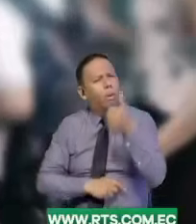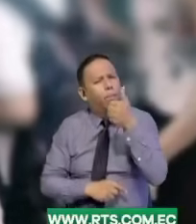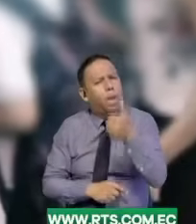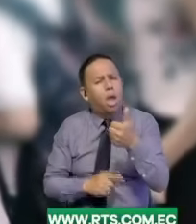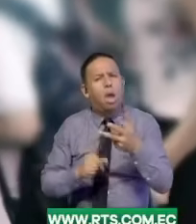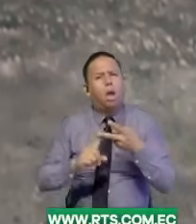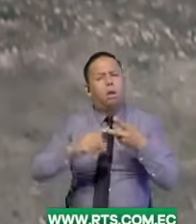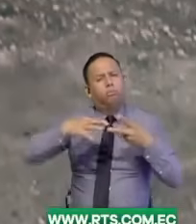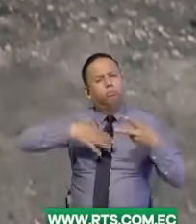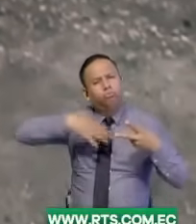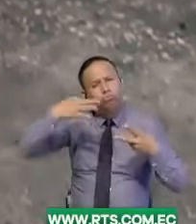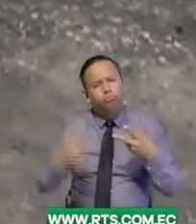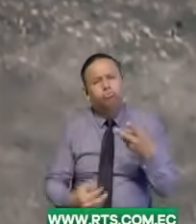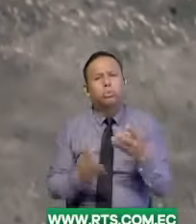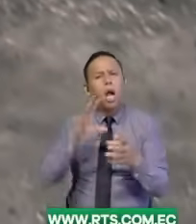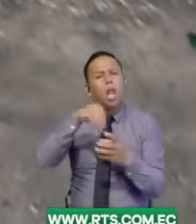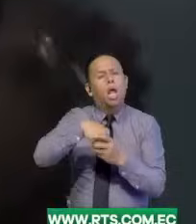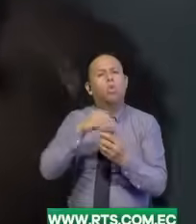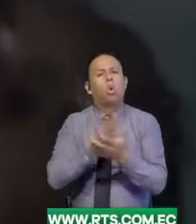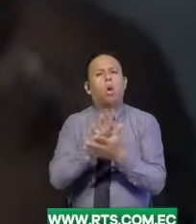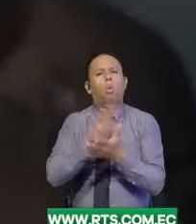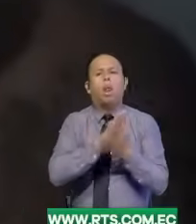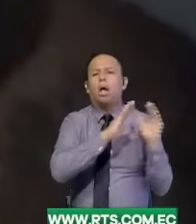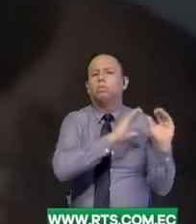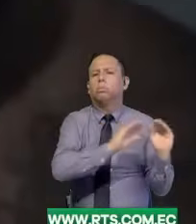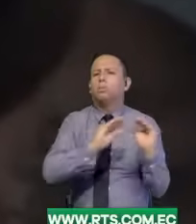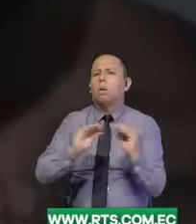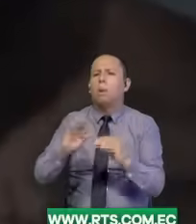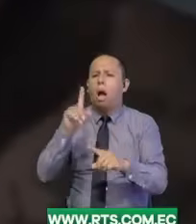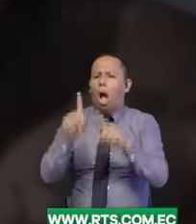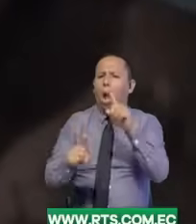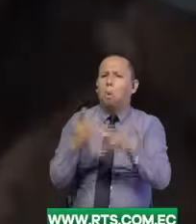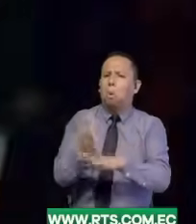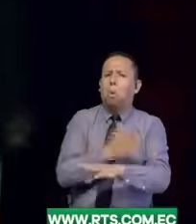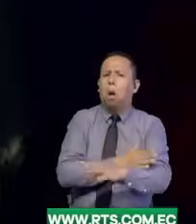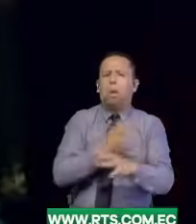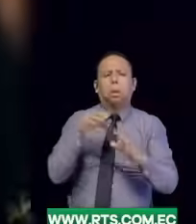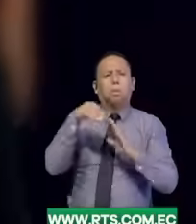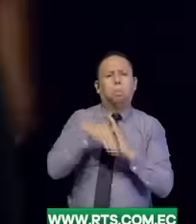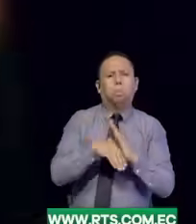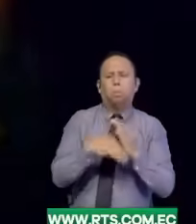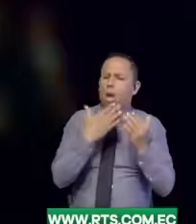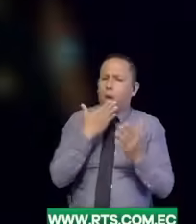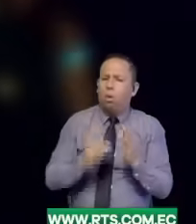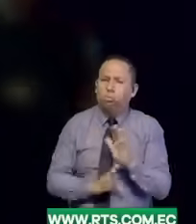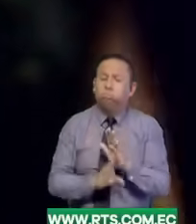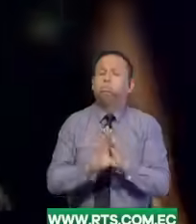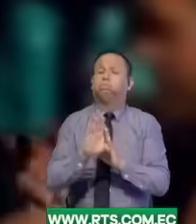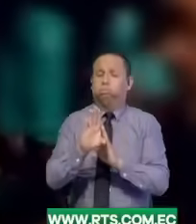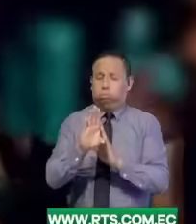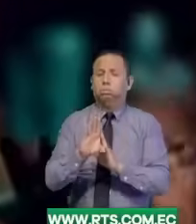establecimientos educativos para recuperar los valores que estamos perdiendo. Informó Roselena Vascones.